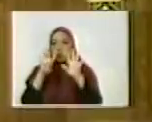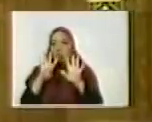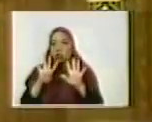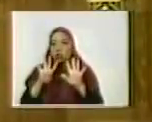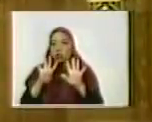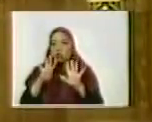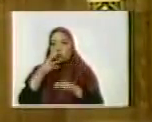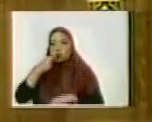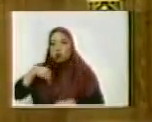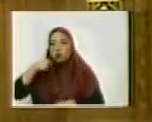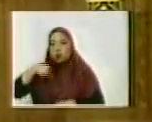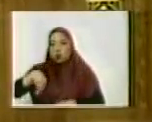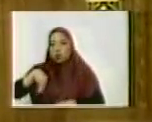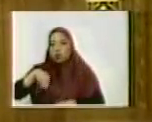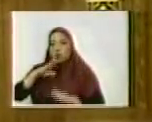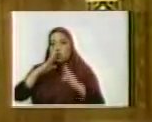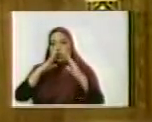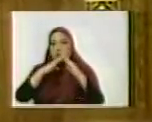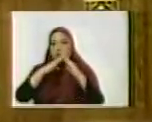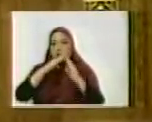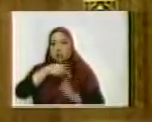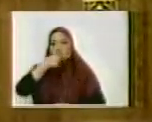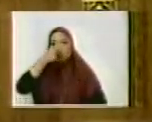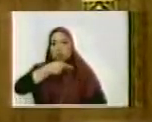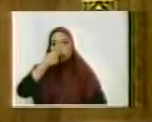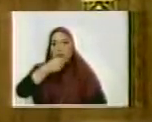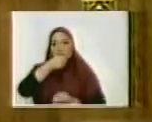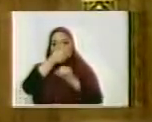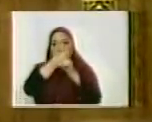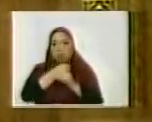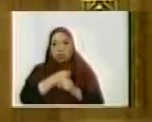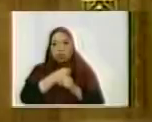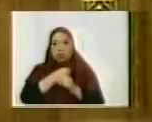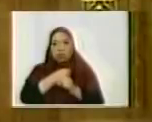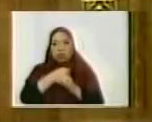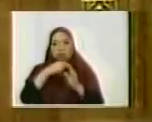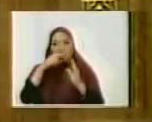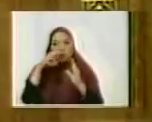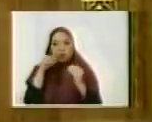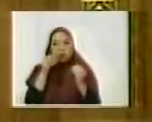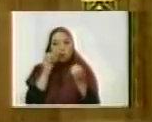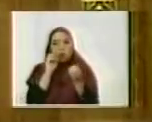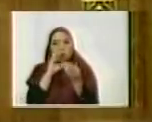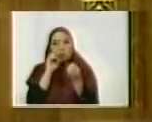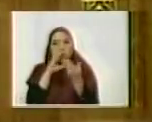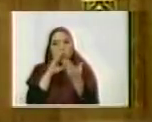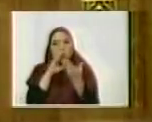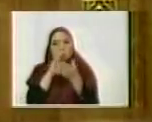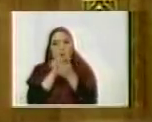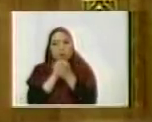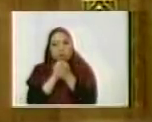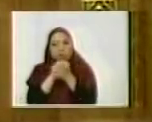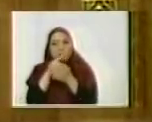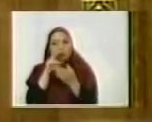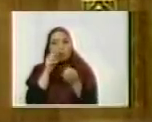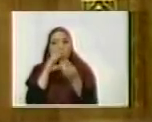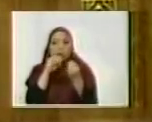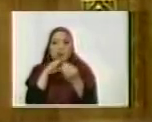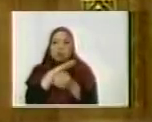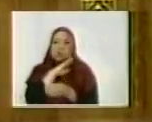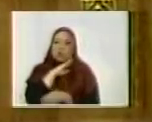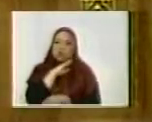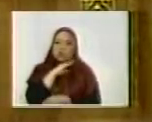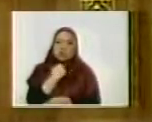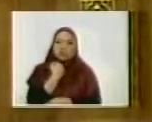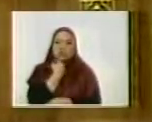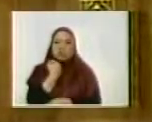estábamos en la casa del partido y desde hace días estamos comentando la situación del camarada Ali, porque